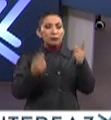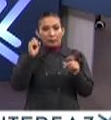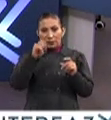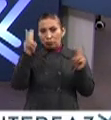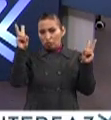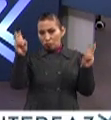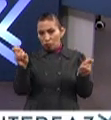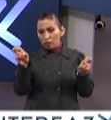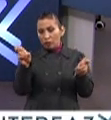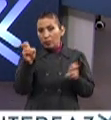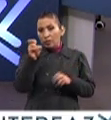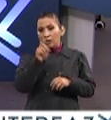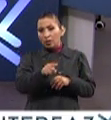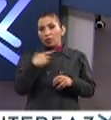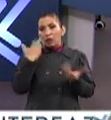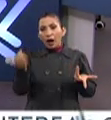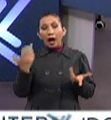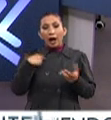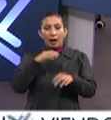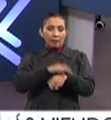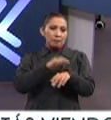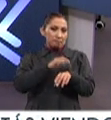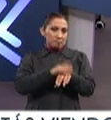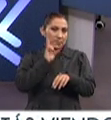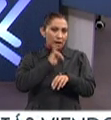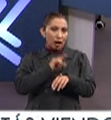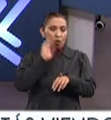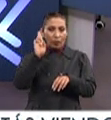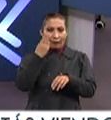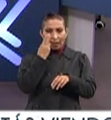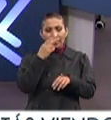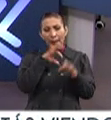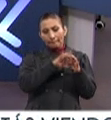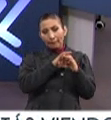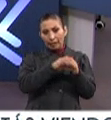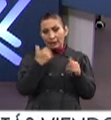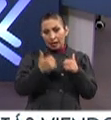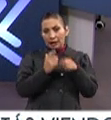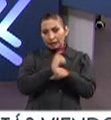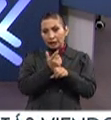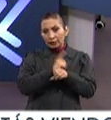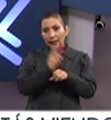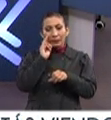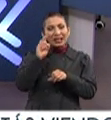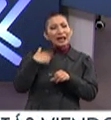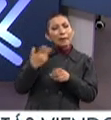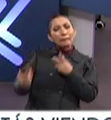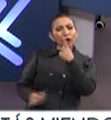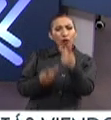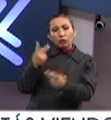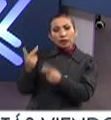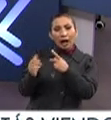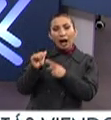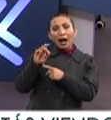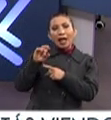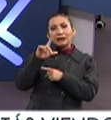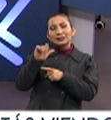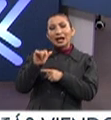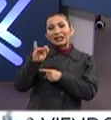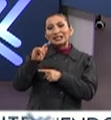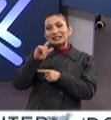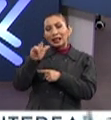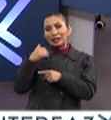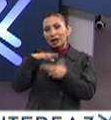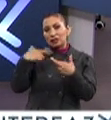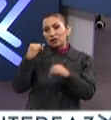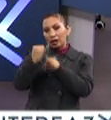sección, Mauricio. Una colega mía de universidad y además de carrera. Muy bien. Vamos a ver qué nos pregunta Arantxa Itzel Sierra, de